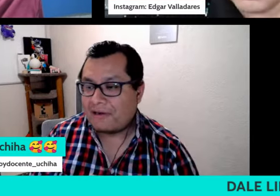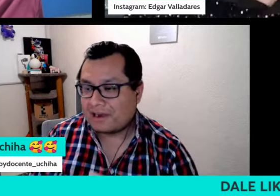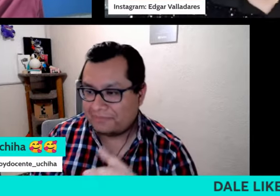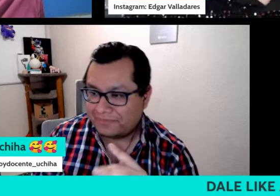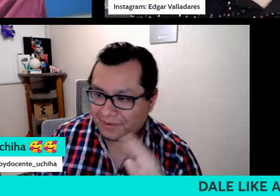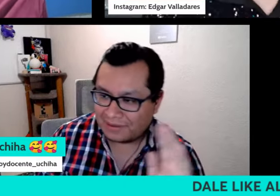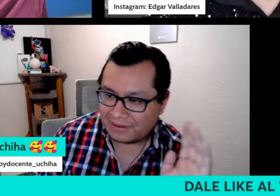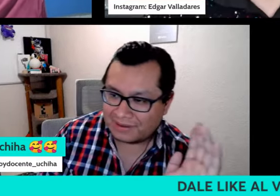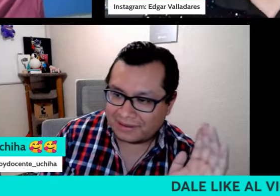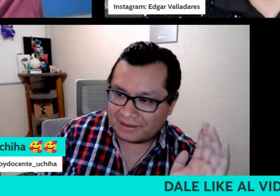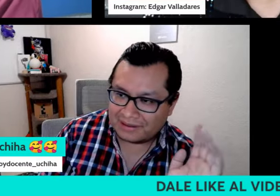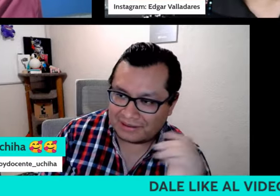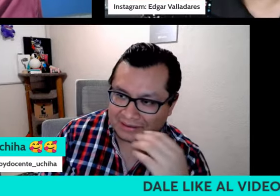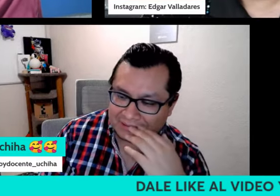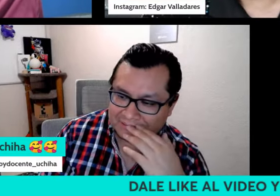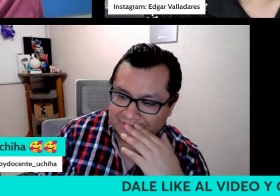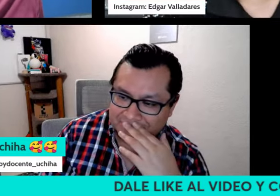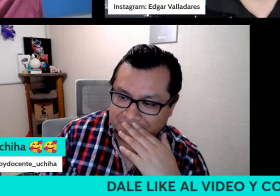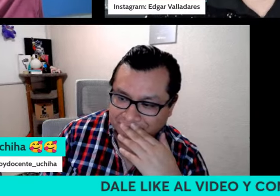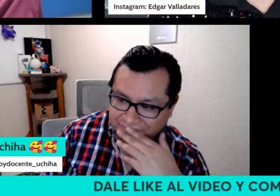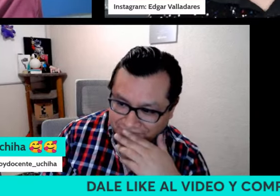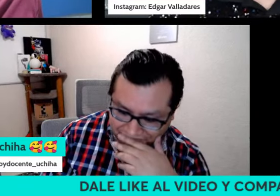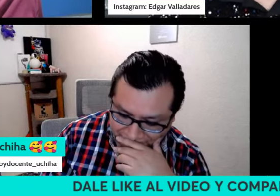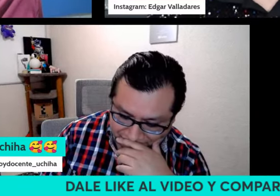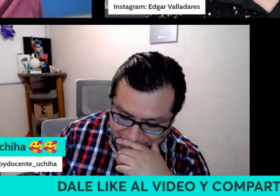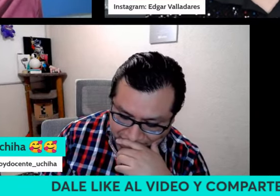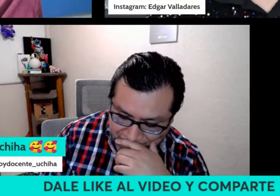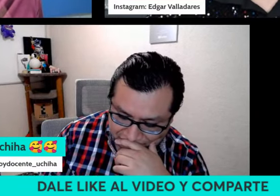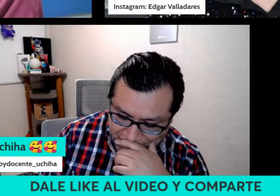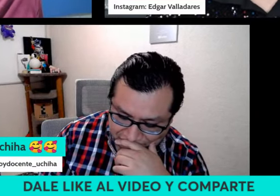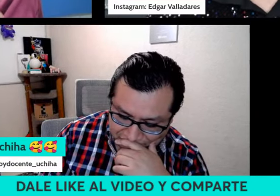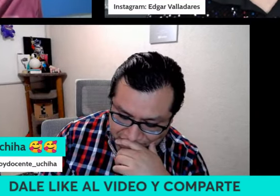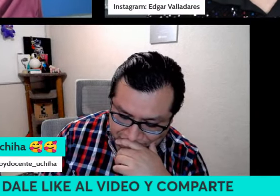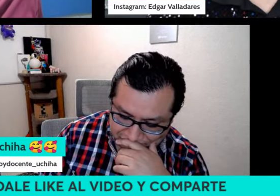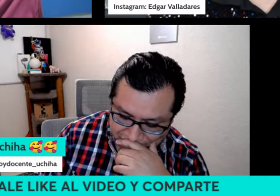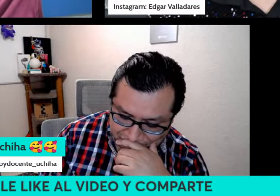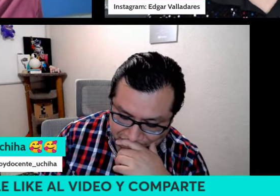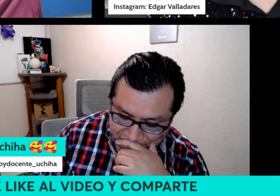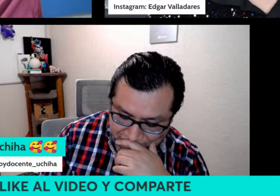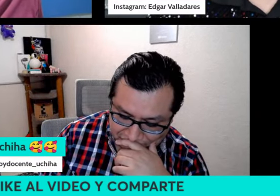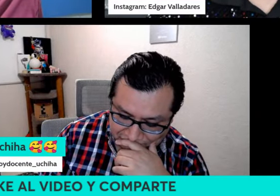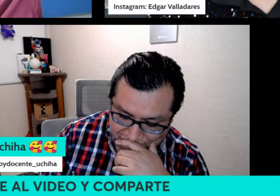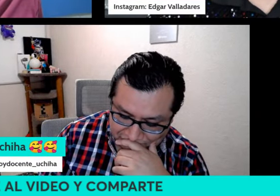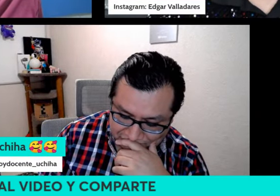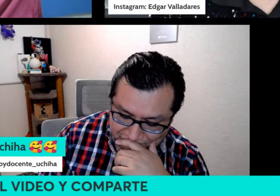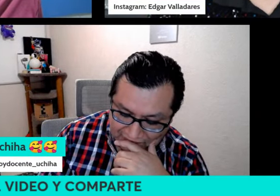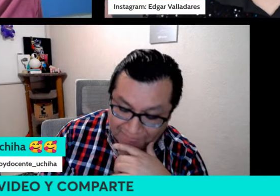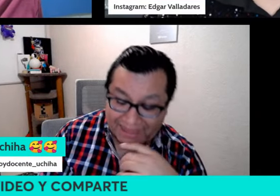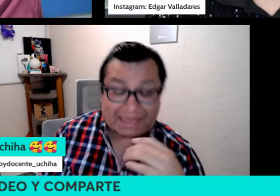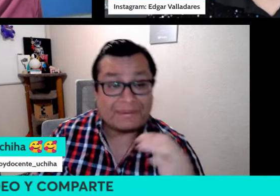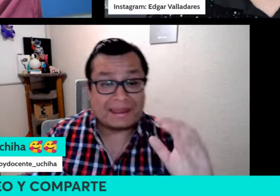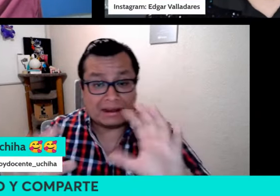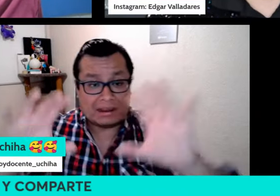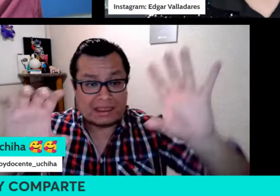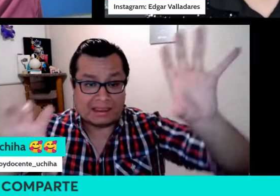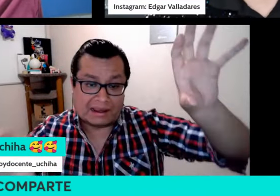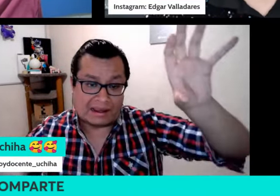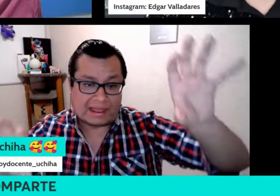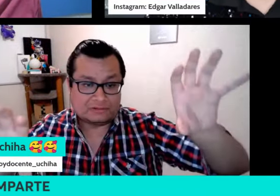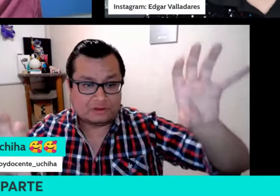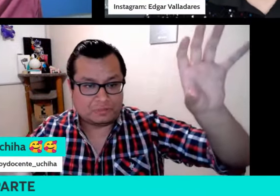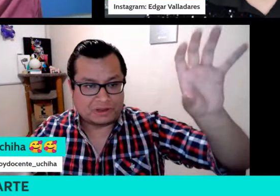ahora alguien en mi chat dijo que lo dijo mal en lengua de señas este habrá que ver